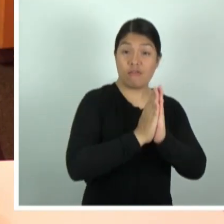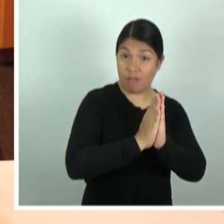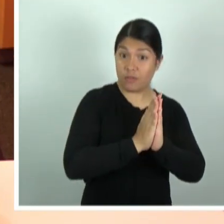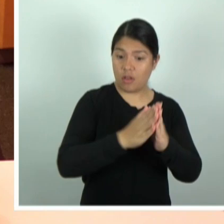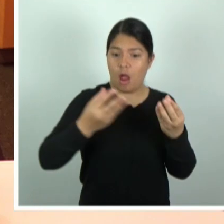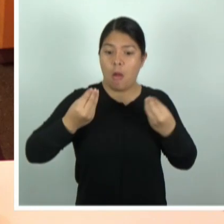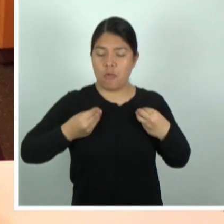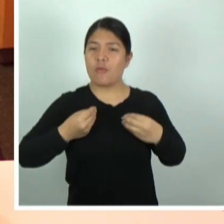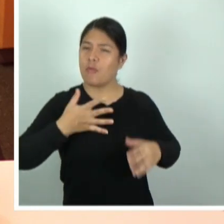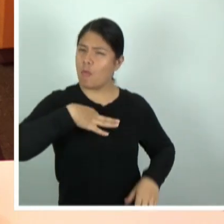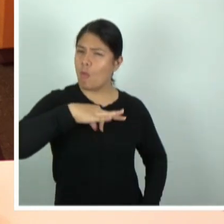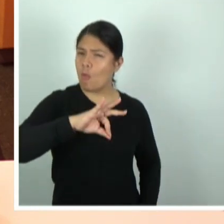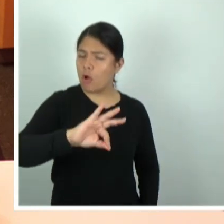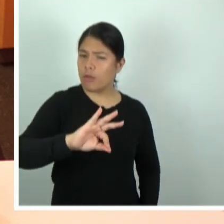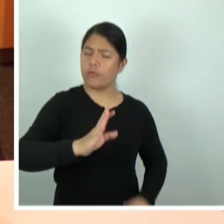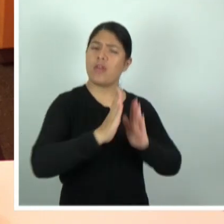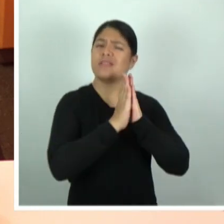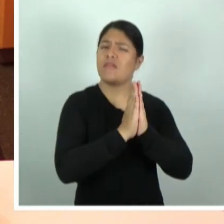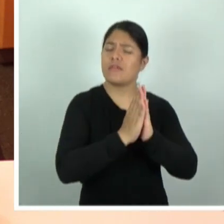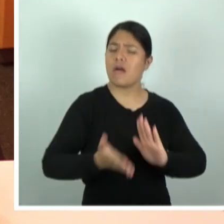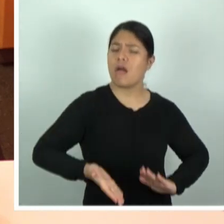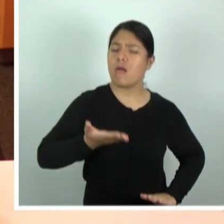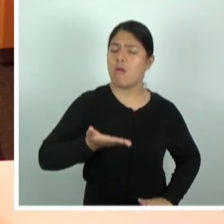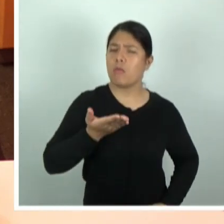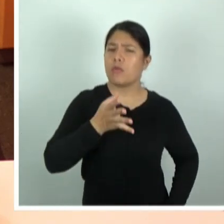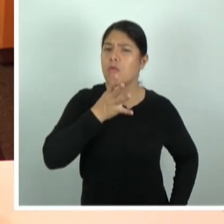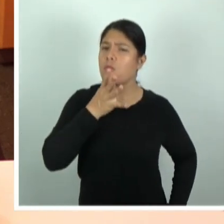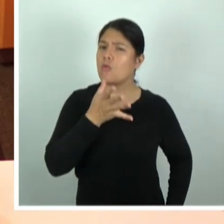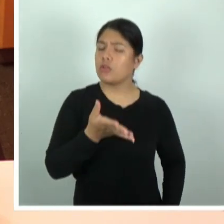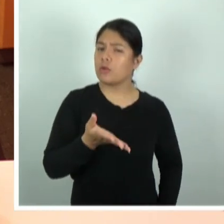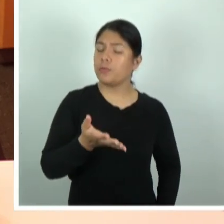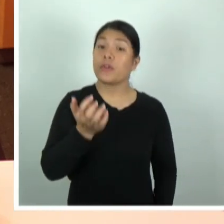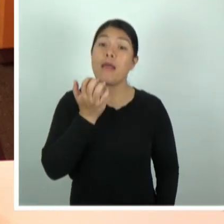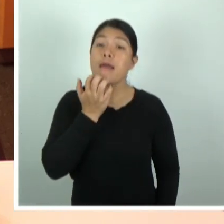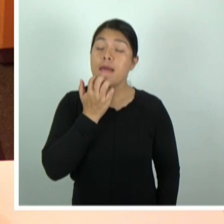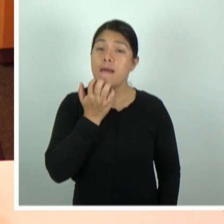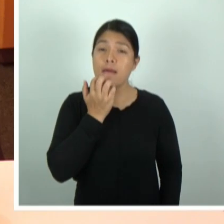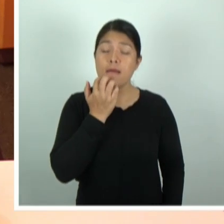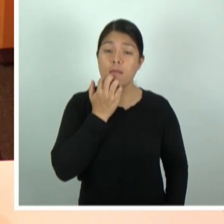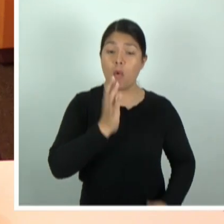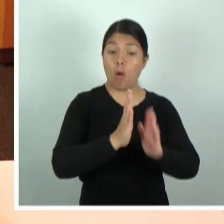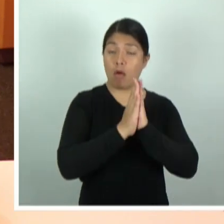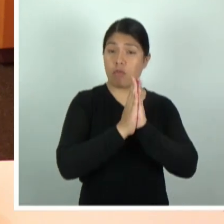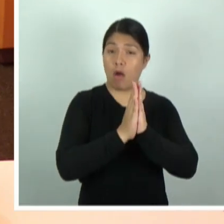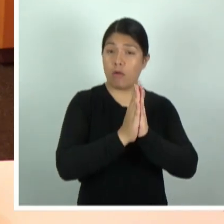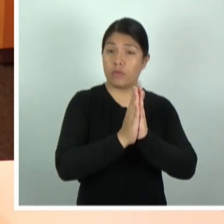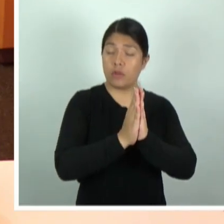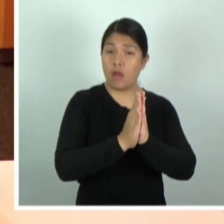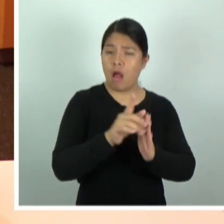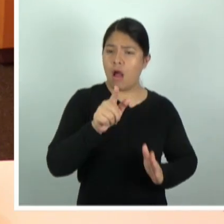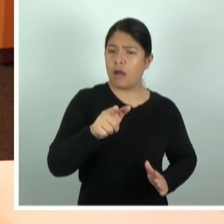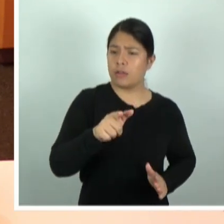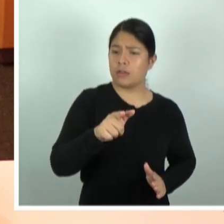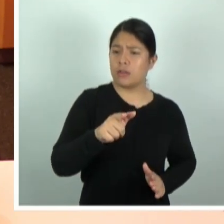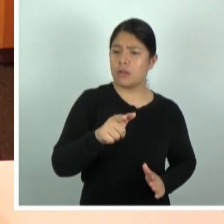la santidad es tan importante? Porque, por ejemplo, la santidad te aleja,